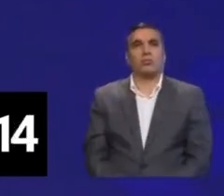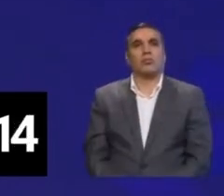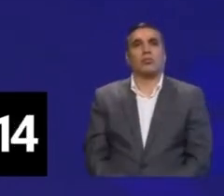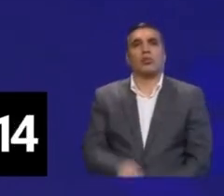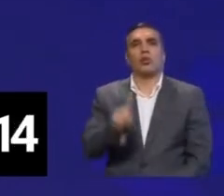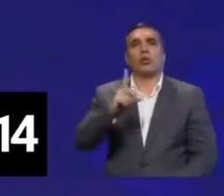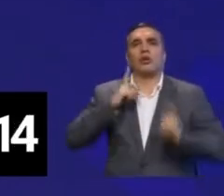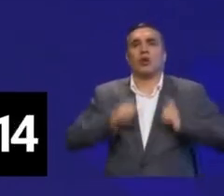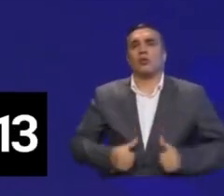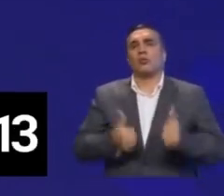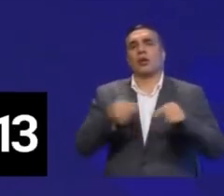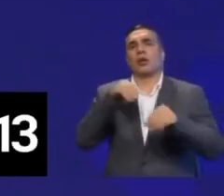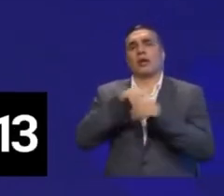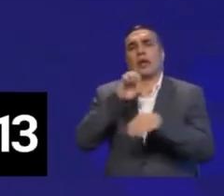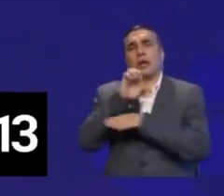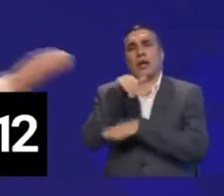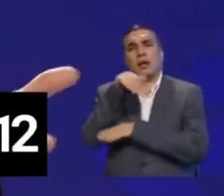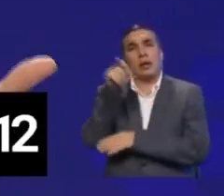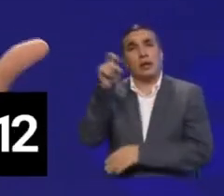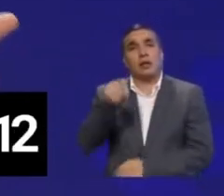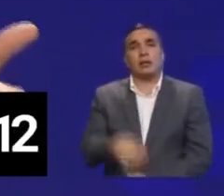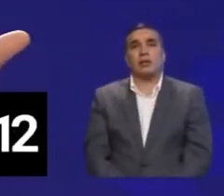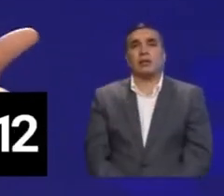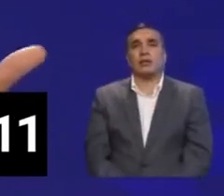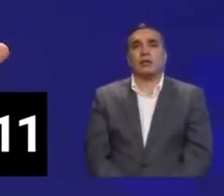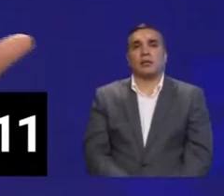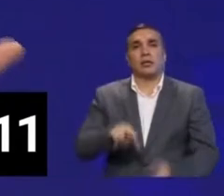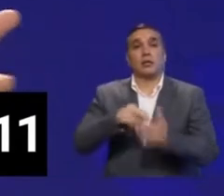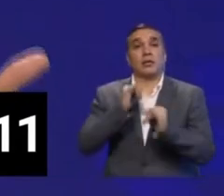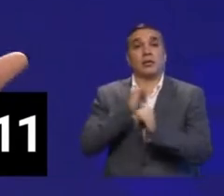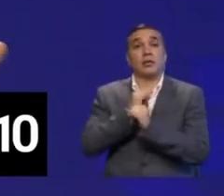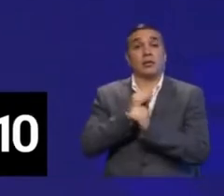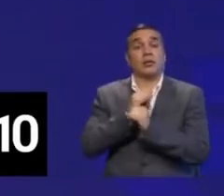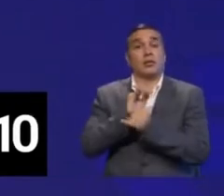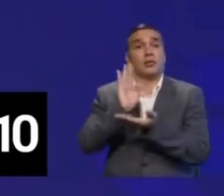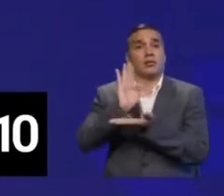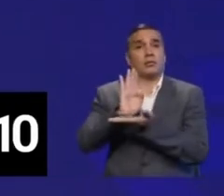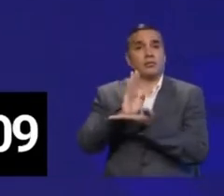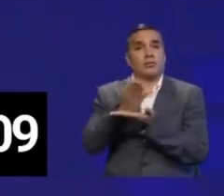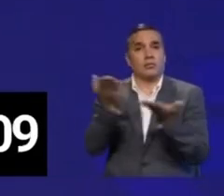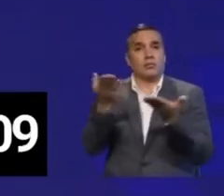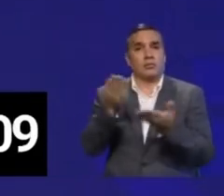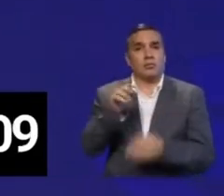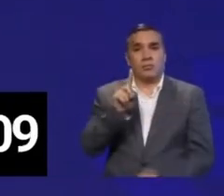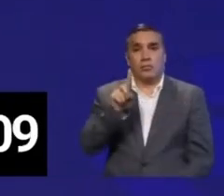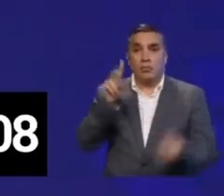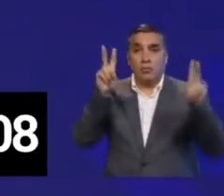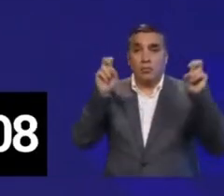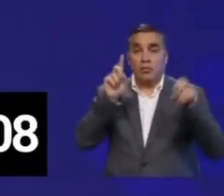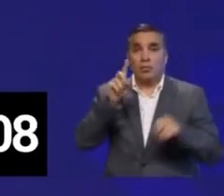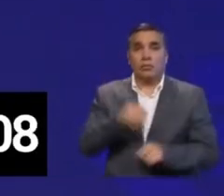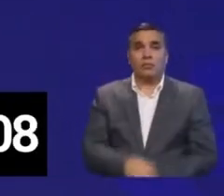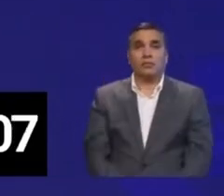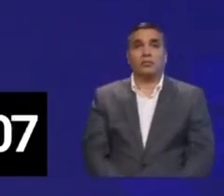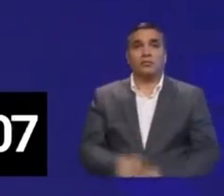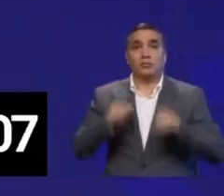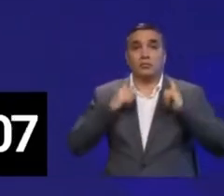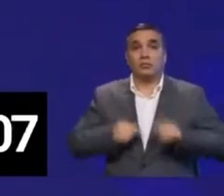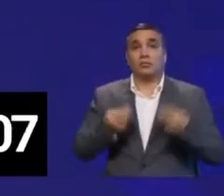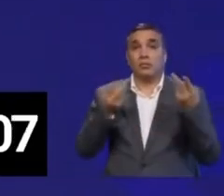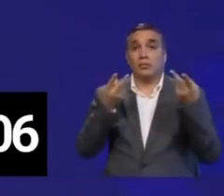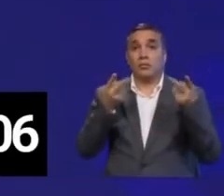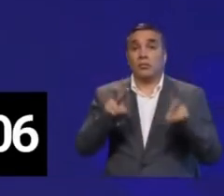salud digna en el país. Ahí conectamos con el Instituto Ecuatoriano de Seguridad Social, que no solamente es un tema de la salud, pero